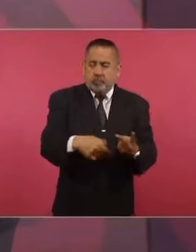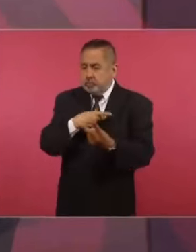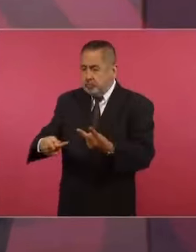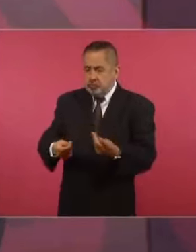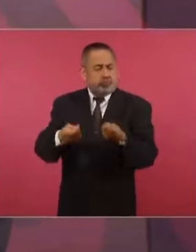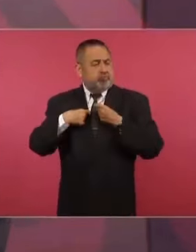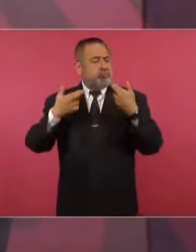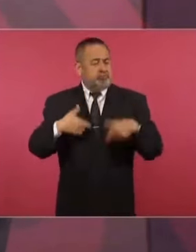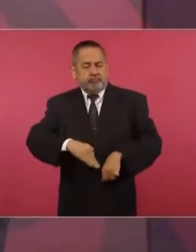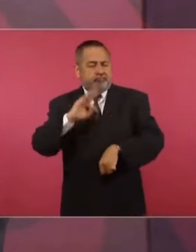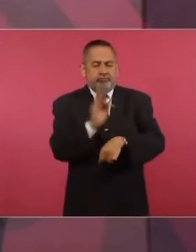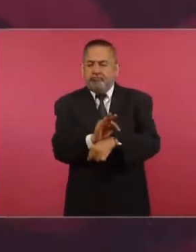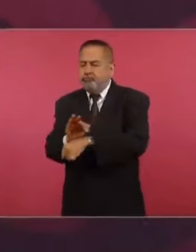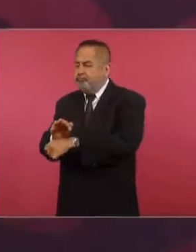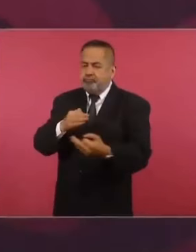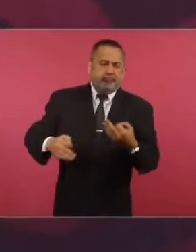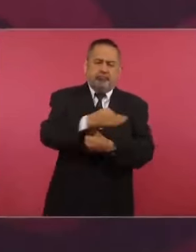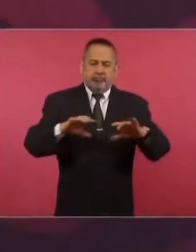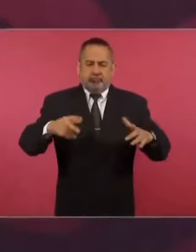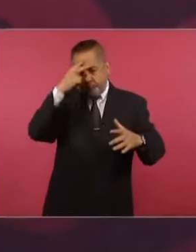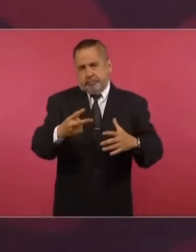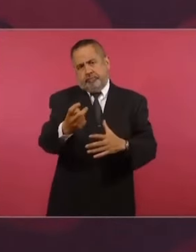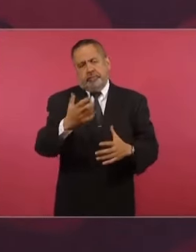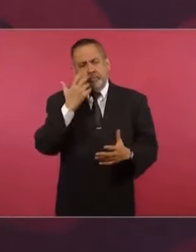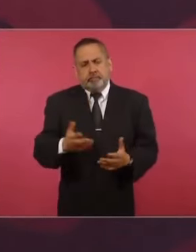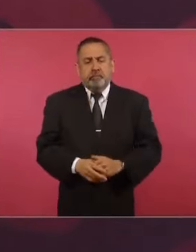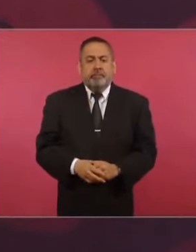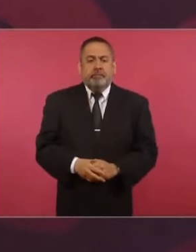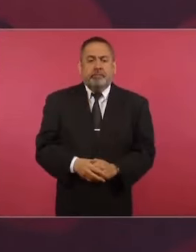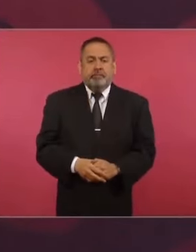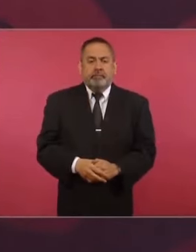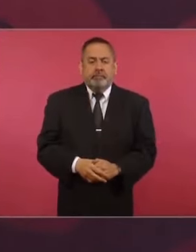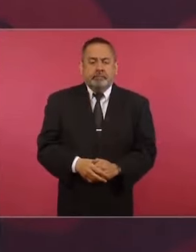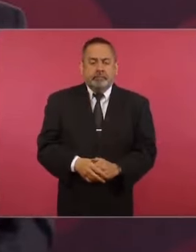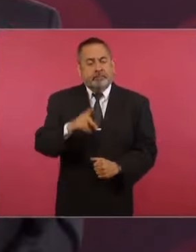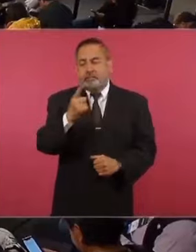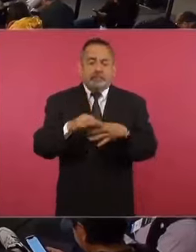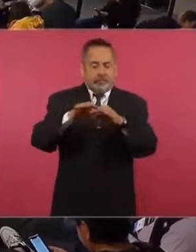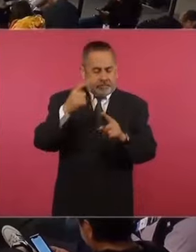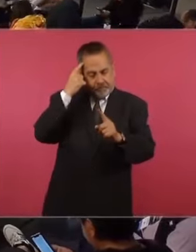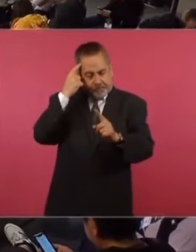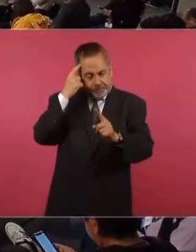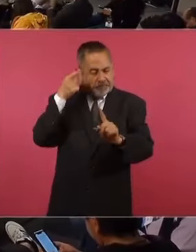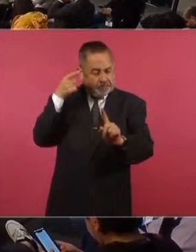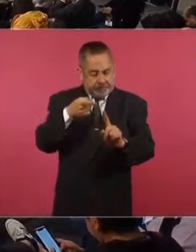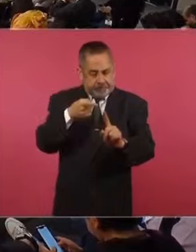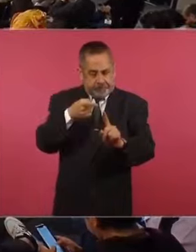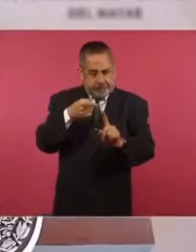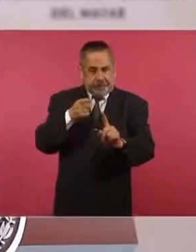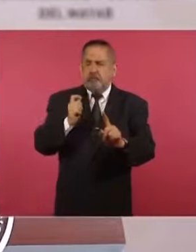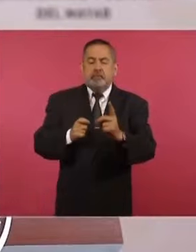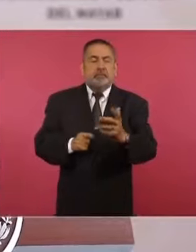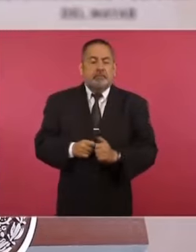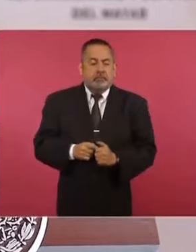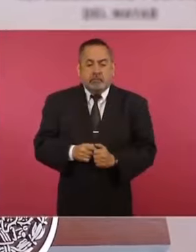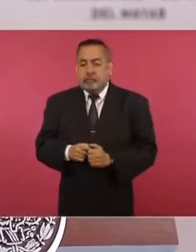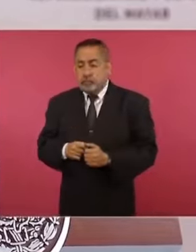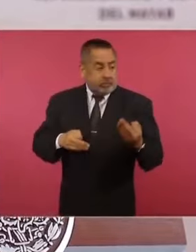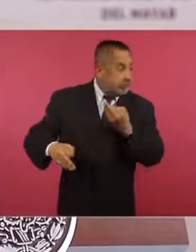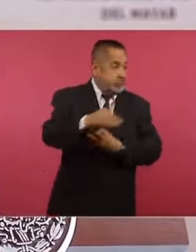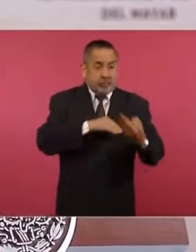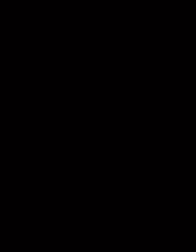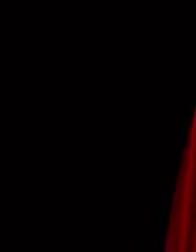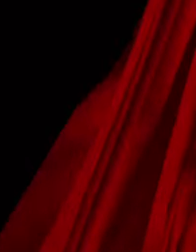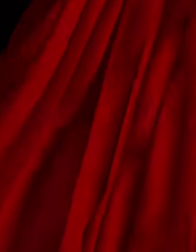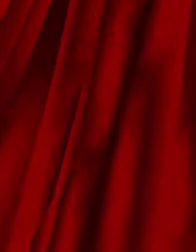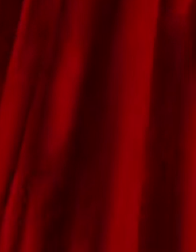a todos los mexicanos, y que sí se aplique el criterio de que por el bien de todos, primero